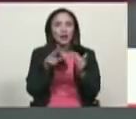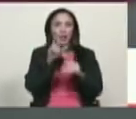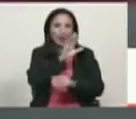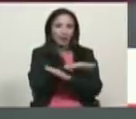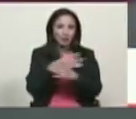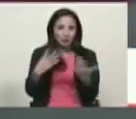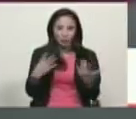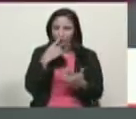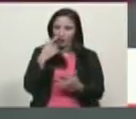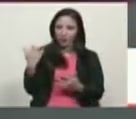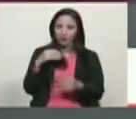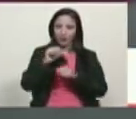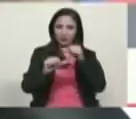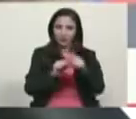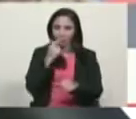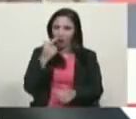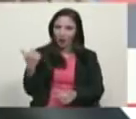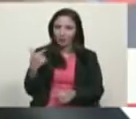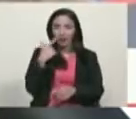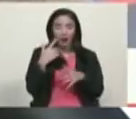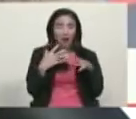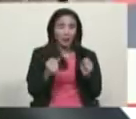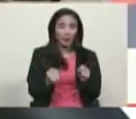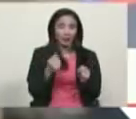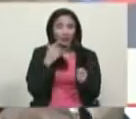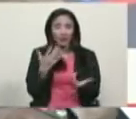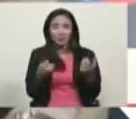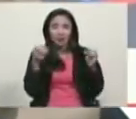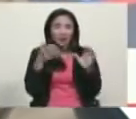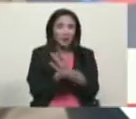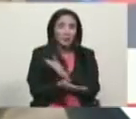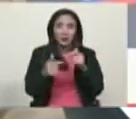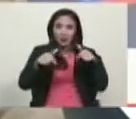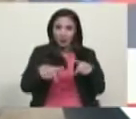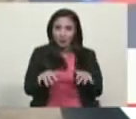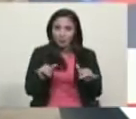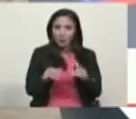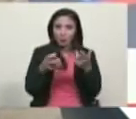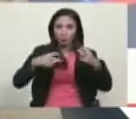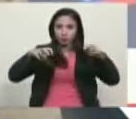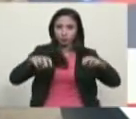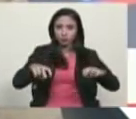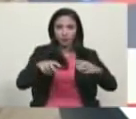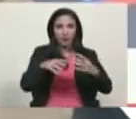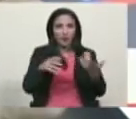para entenderla hay que entender lo que pasó aquí, en este mismo espacio, aquí mismo donde estamos.